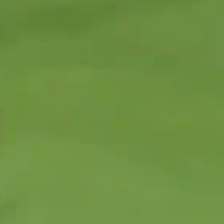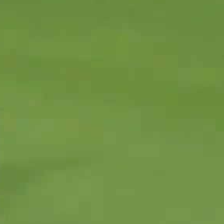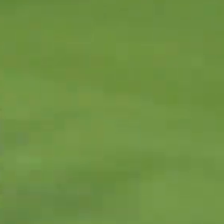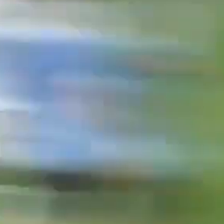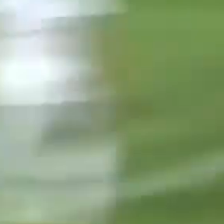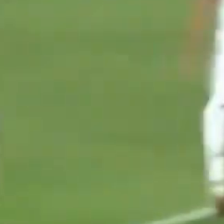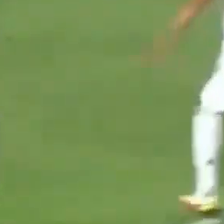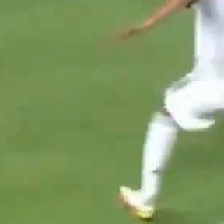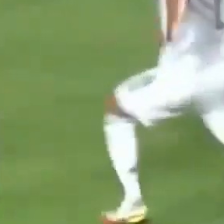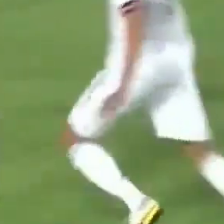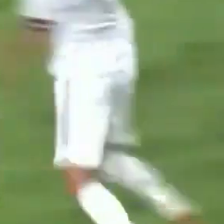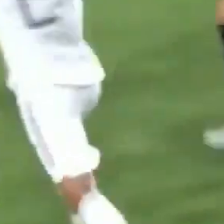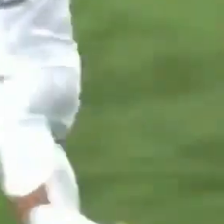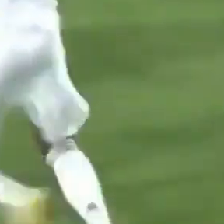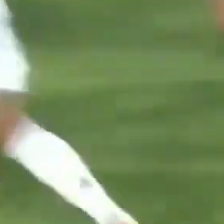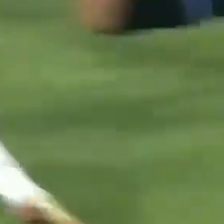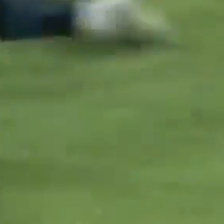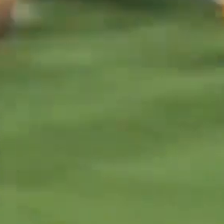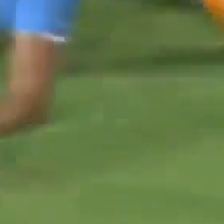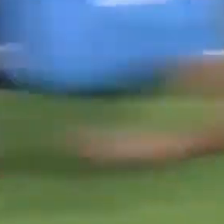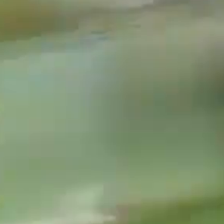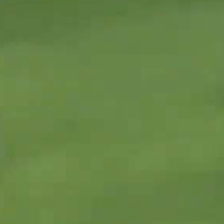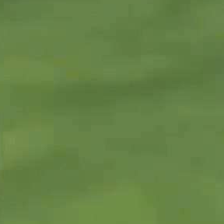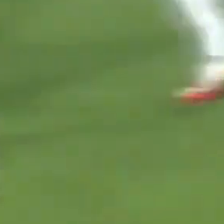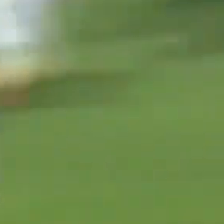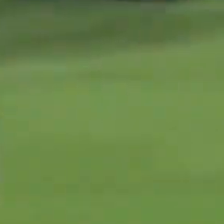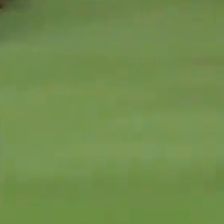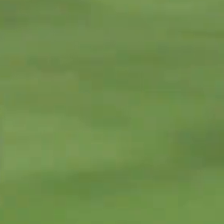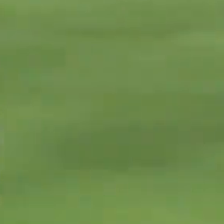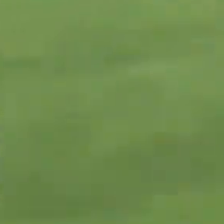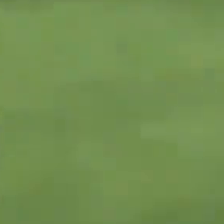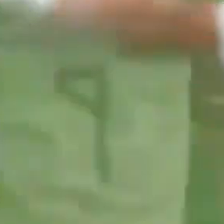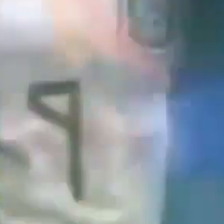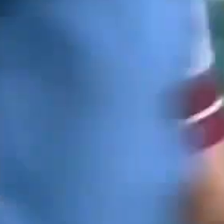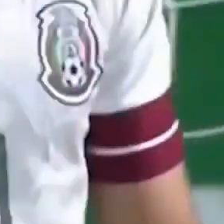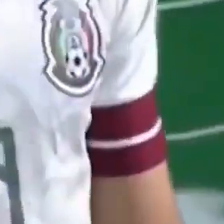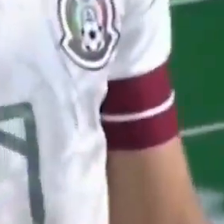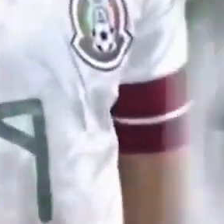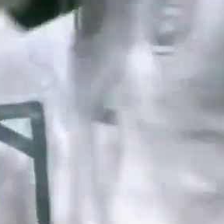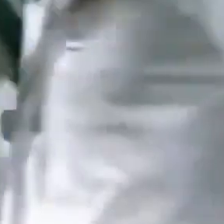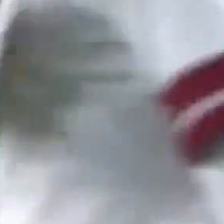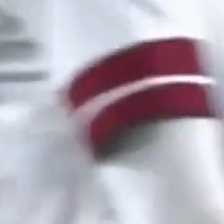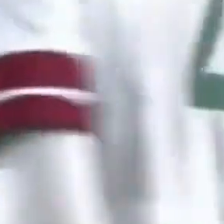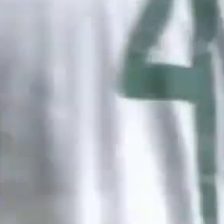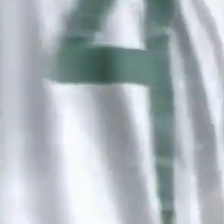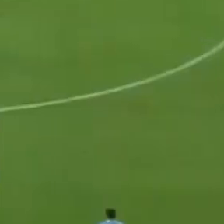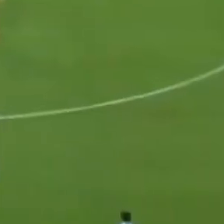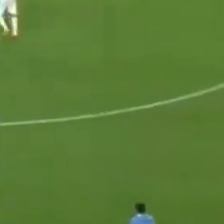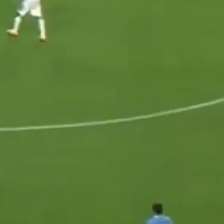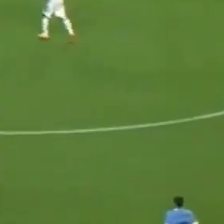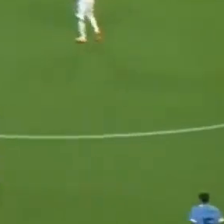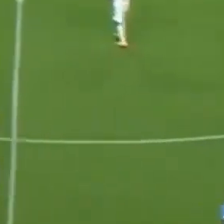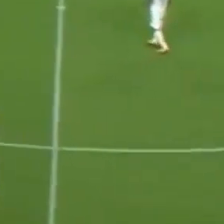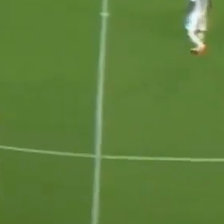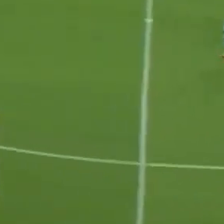preparación amistosos empezaba ganando por un tanto contra 0 este encuentro quinto dirigido por diego alonso que tenía